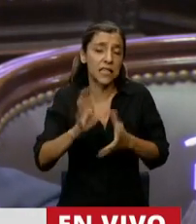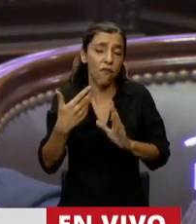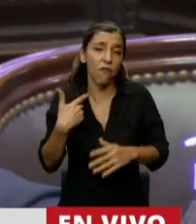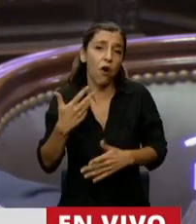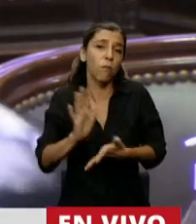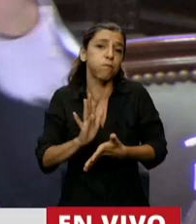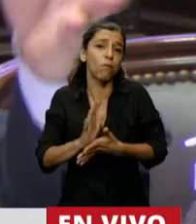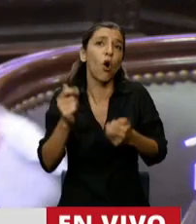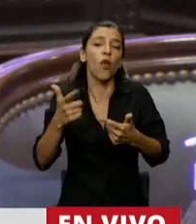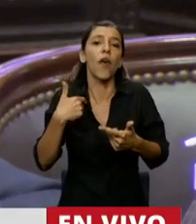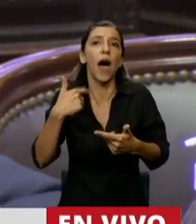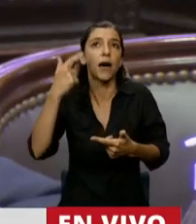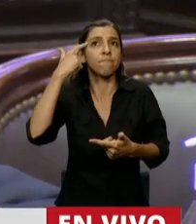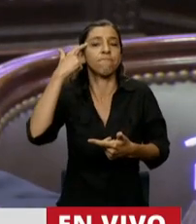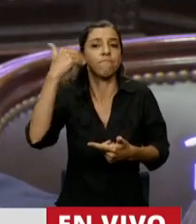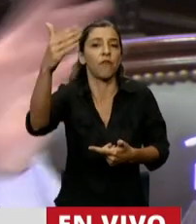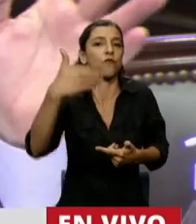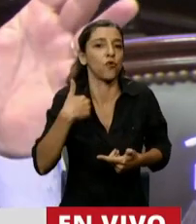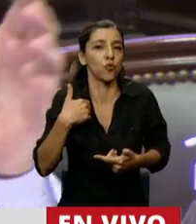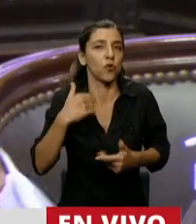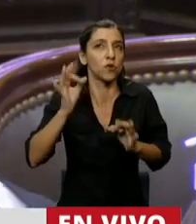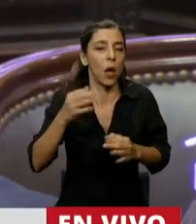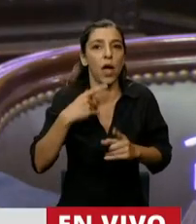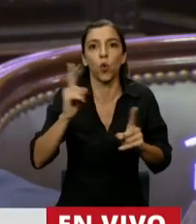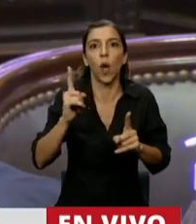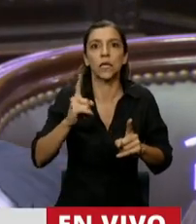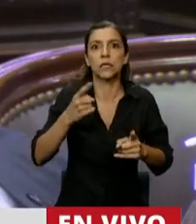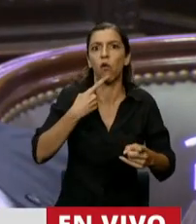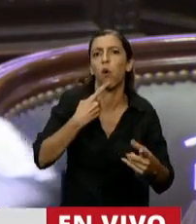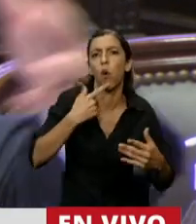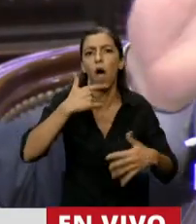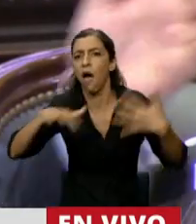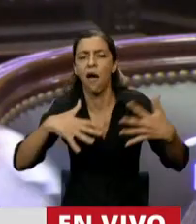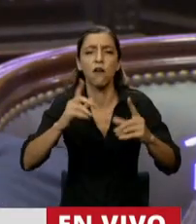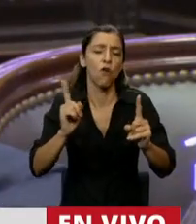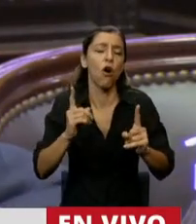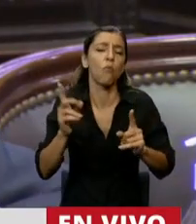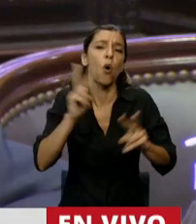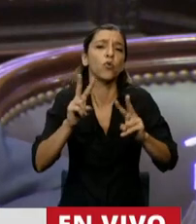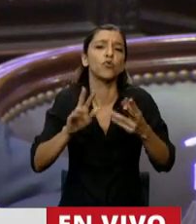se pueda proyectar, no una medida de caos y de sistemas de